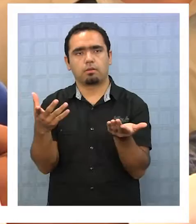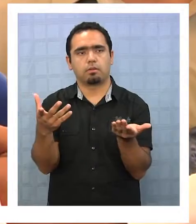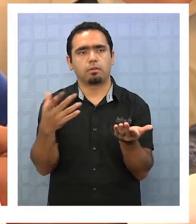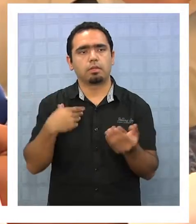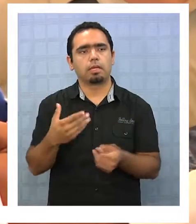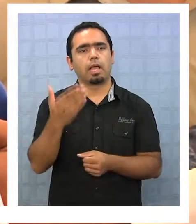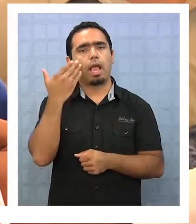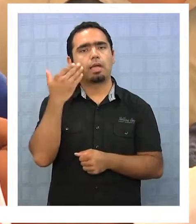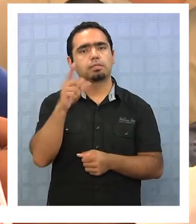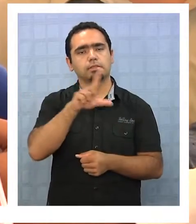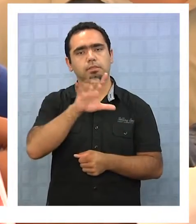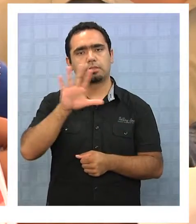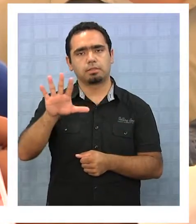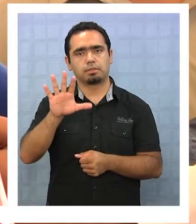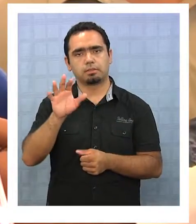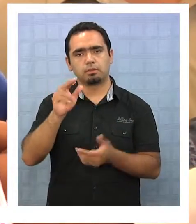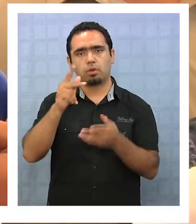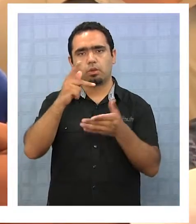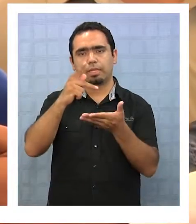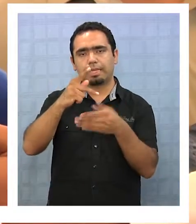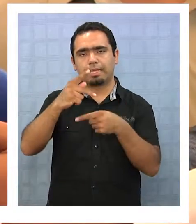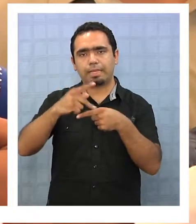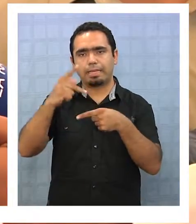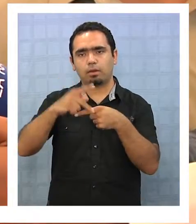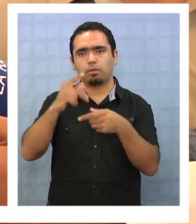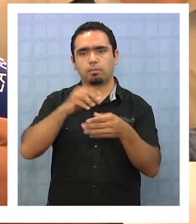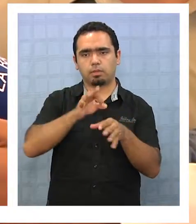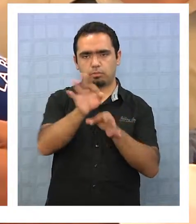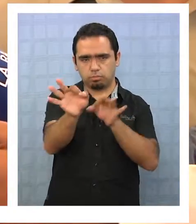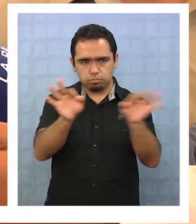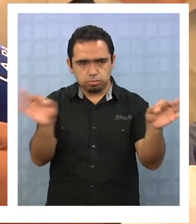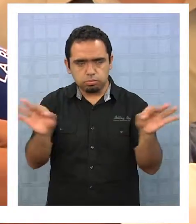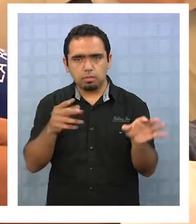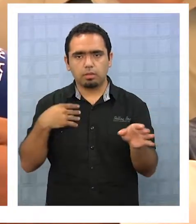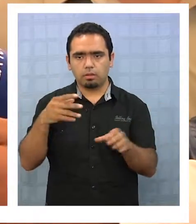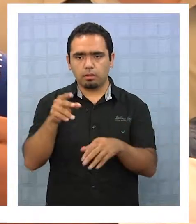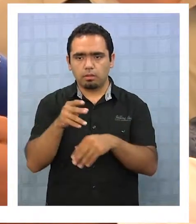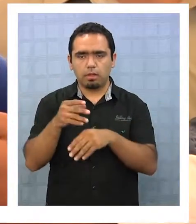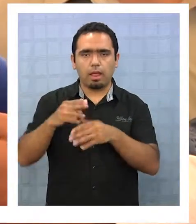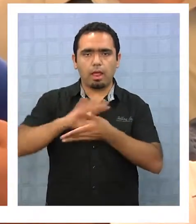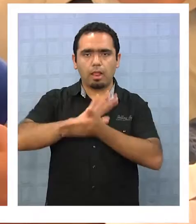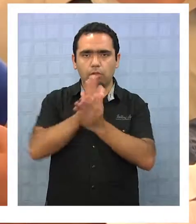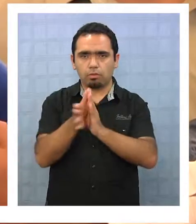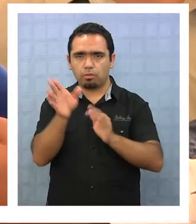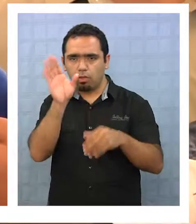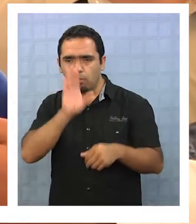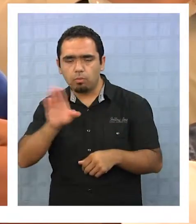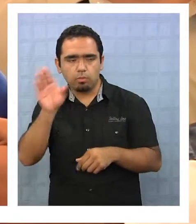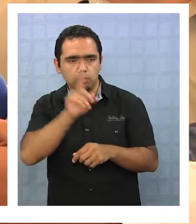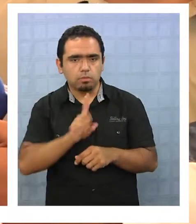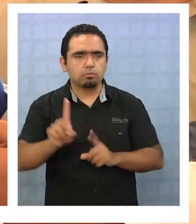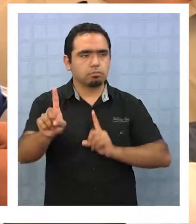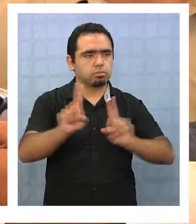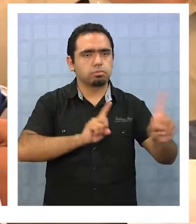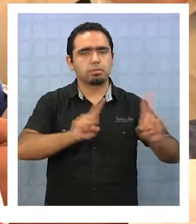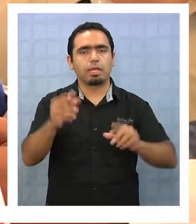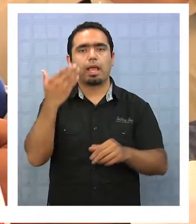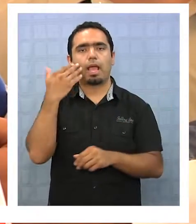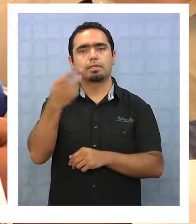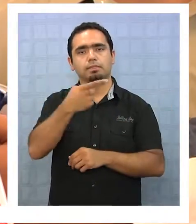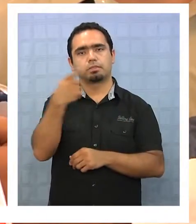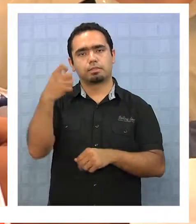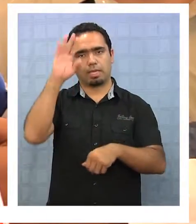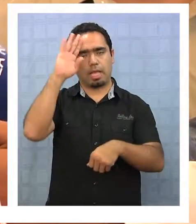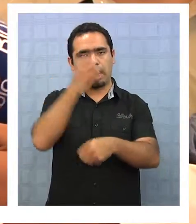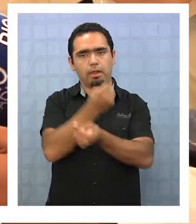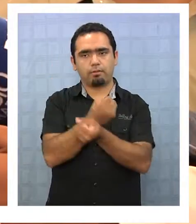alrededor de 75 kilómetros cuadrados que se habían recorrido, más de 422 kilómetros lineales también en esta búsqueda. Hay más de 100 efectivos